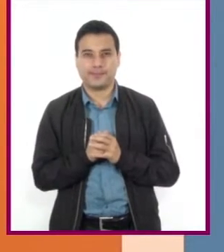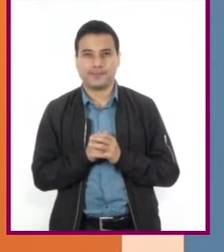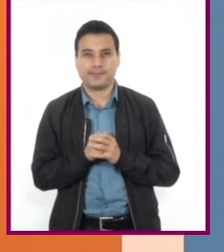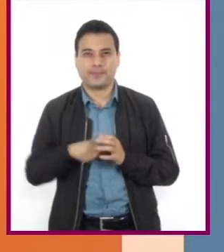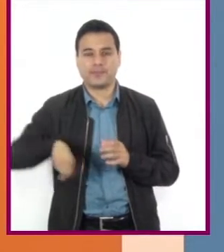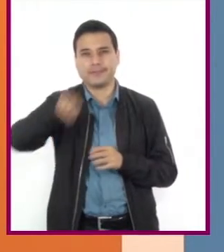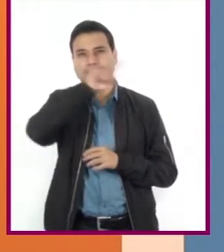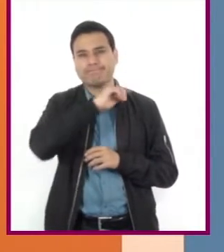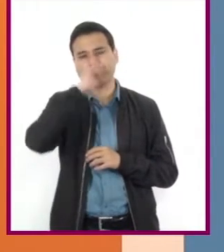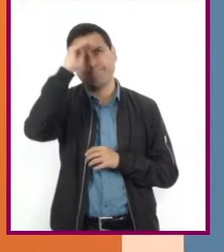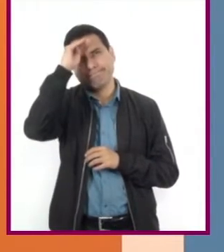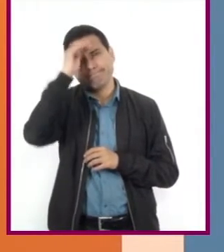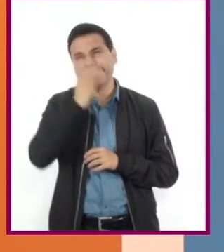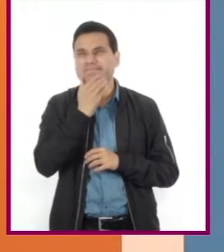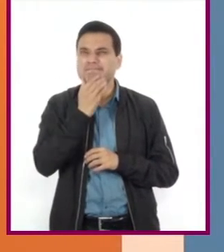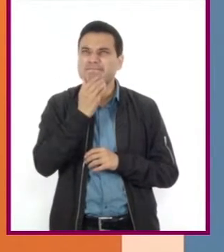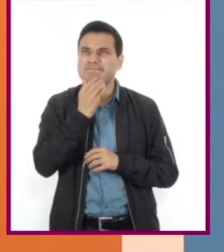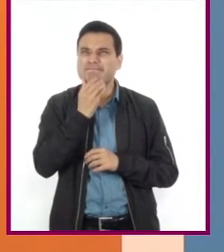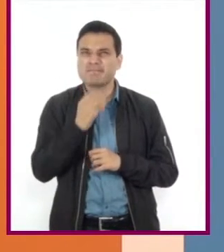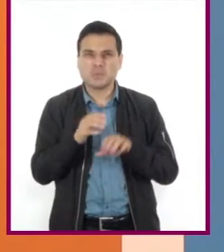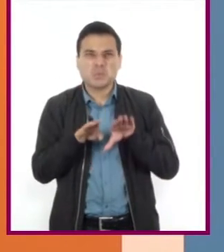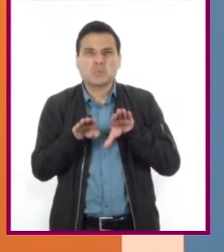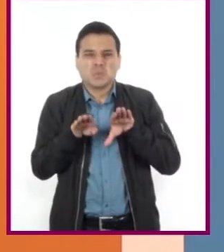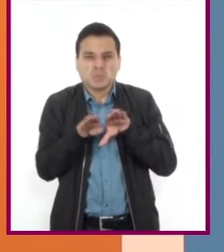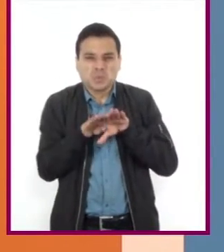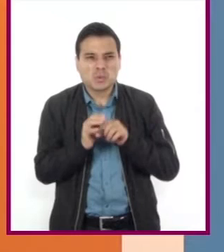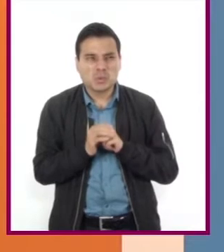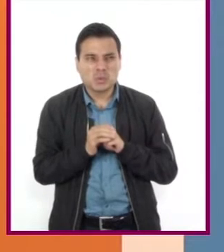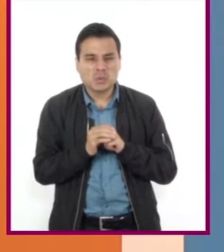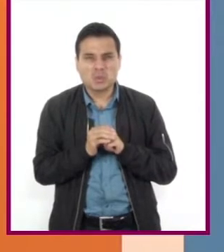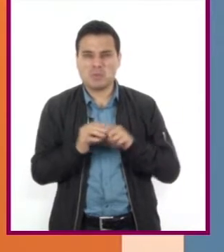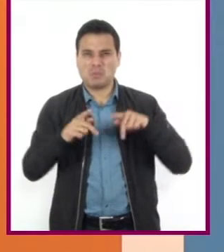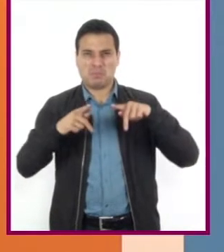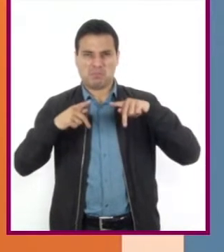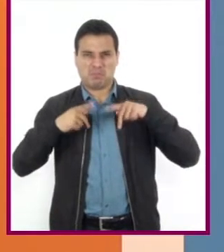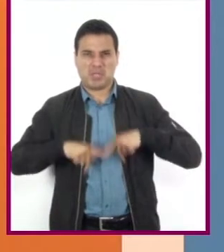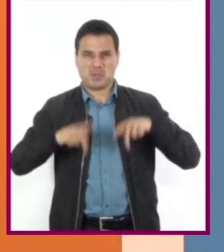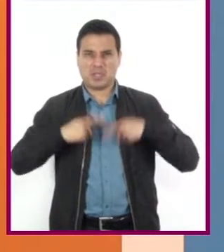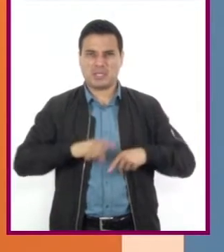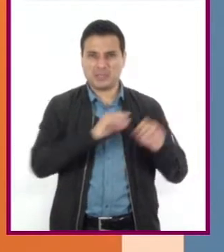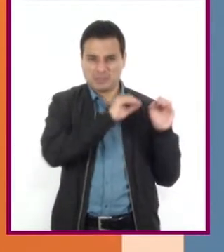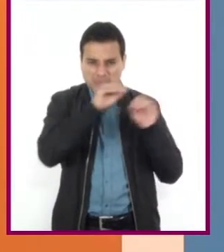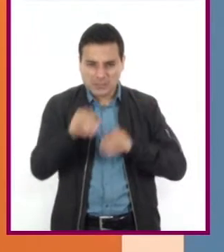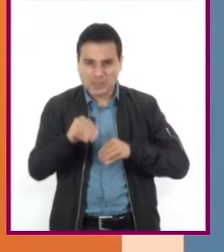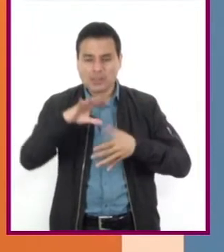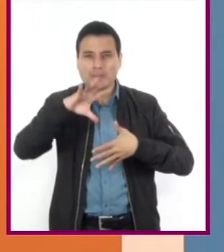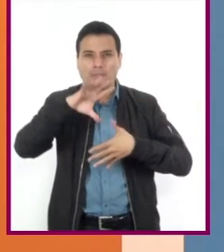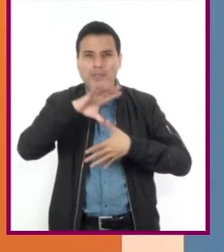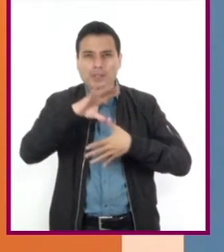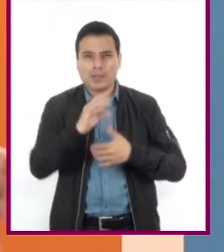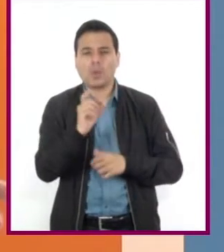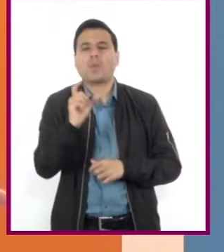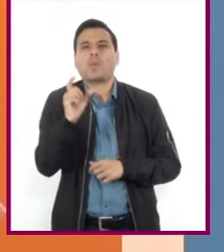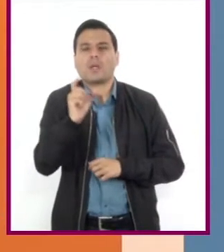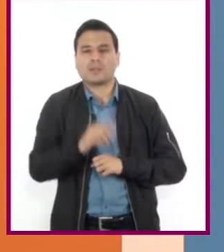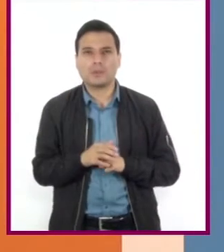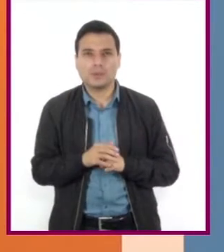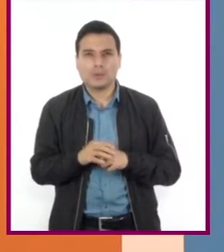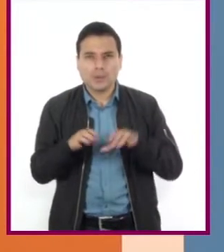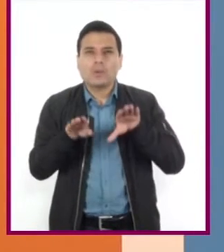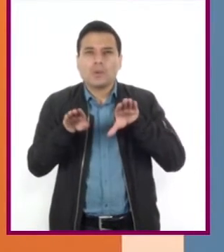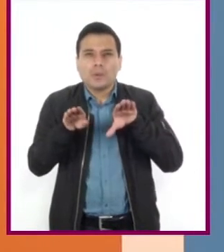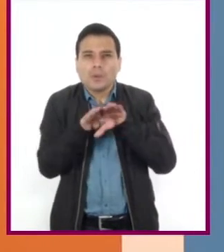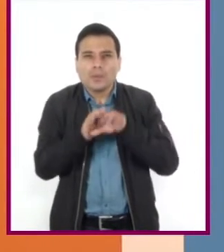están preguntando, ¿cómo y cuándo llegaron los primeros grupos humanos al continente americano? ¿De dónde